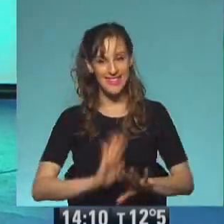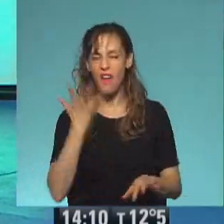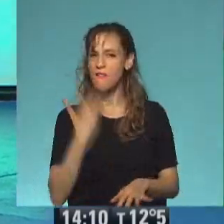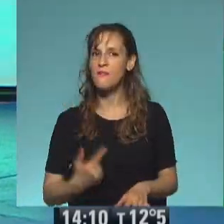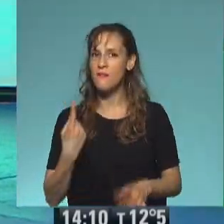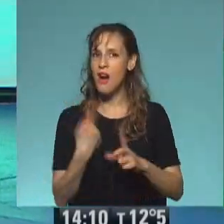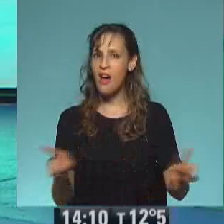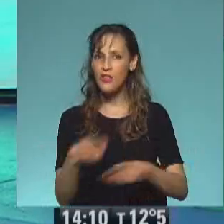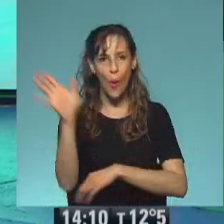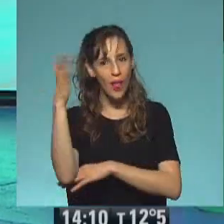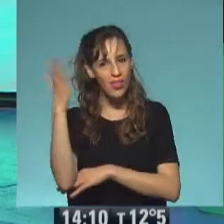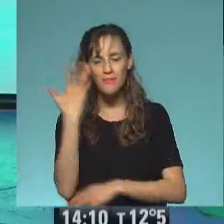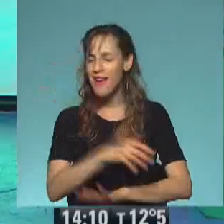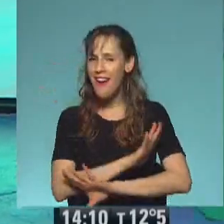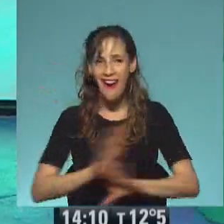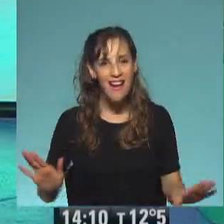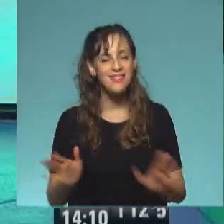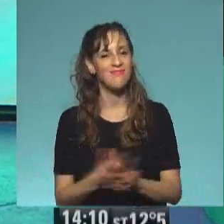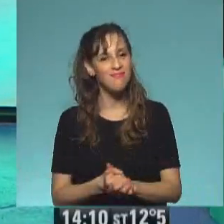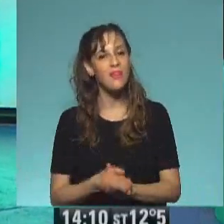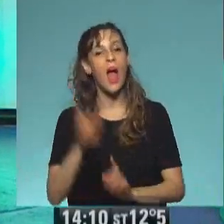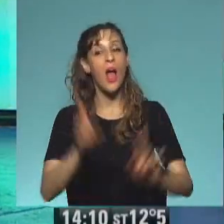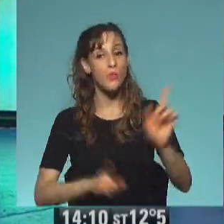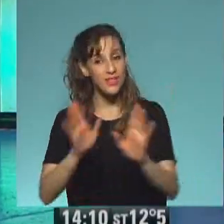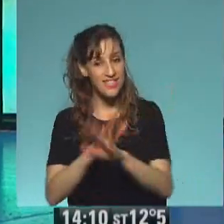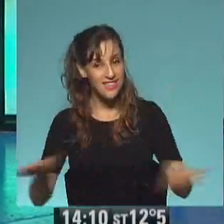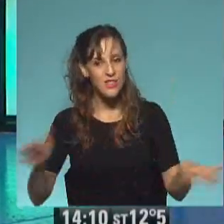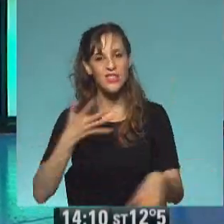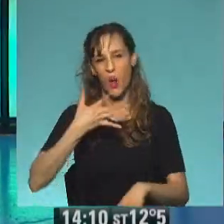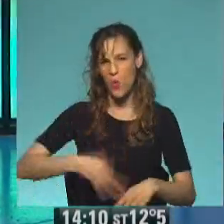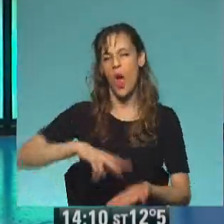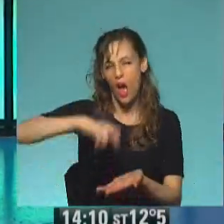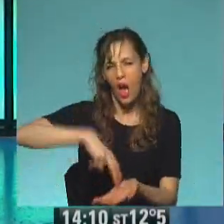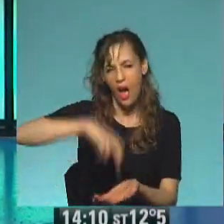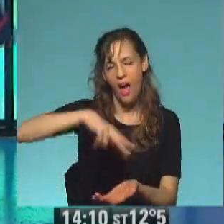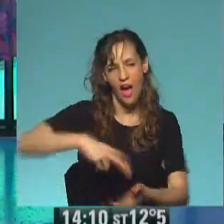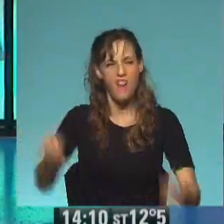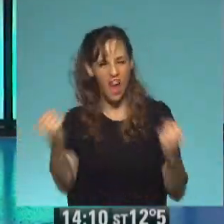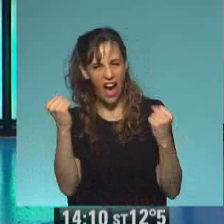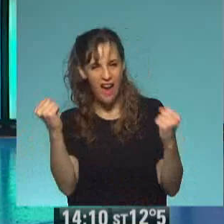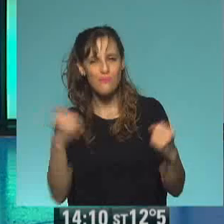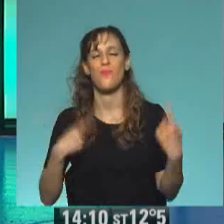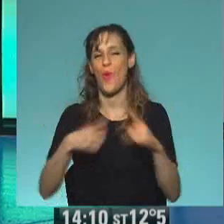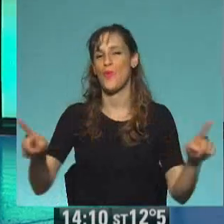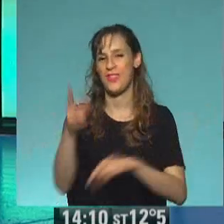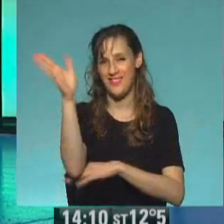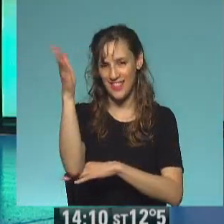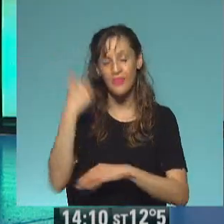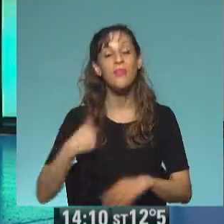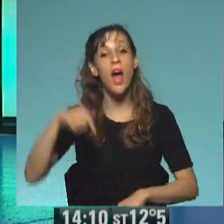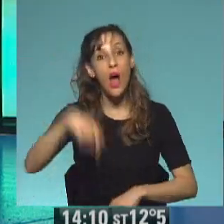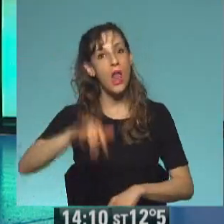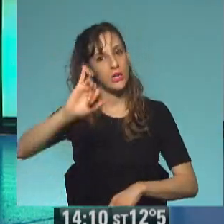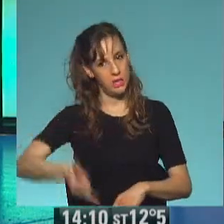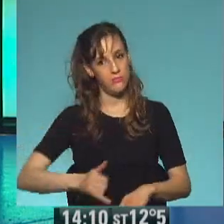Este saludo a la bandera, ¿eh? Arrancamos bien arriba. Yo sé que algunos chicos y chicas en este momento empiezan a saltar. Sí, bien. Perfecto. Bien, ahora sí. Nos